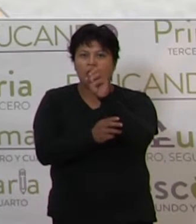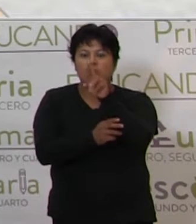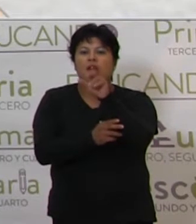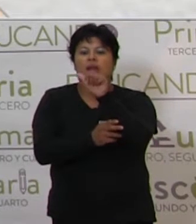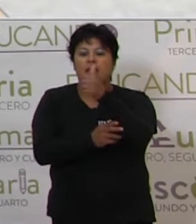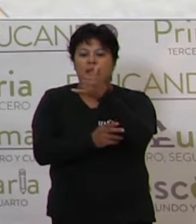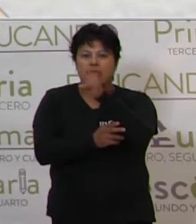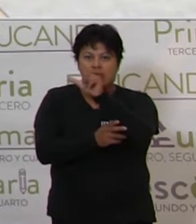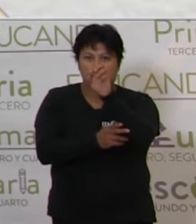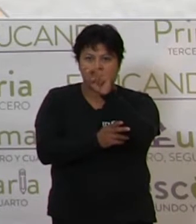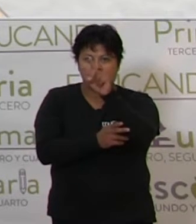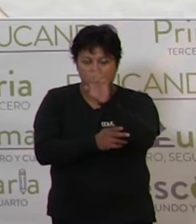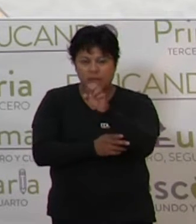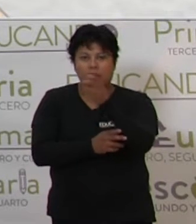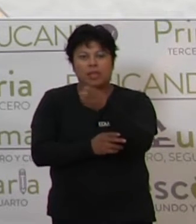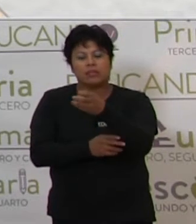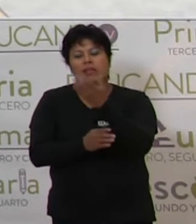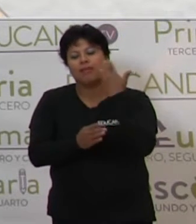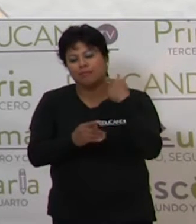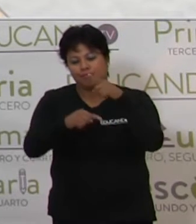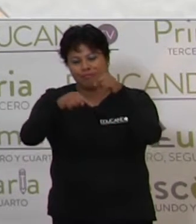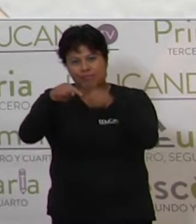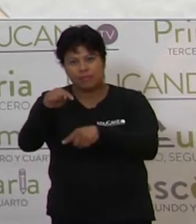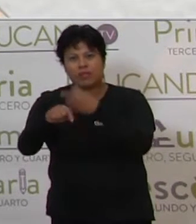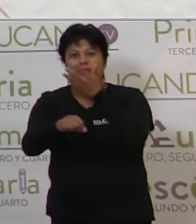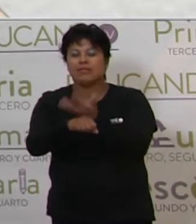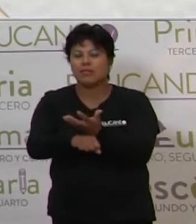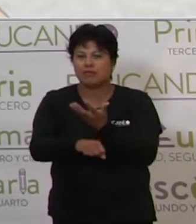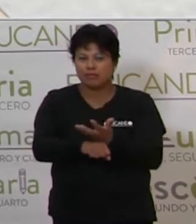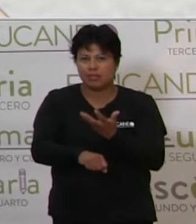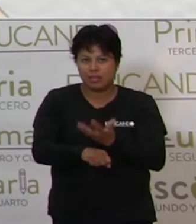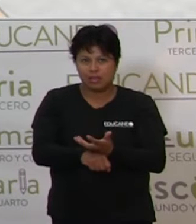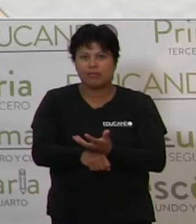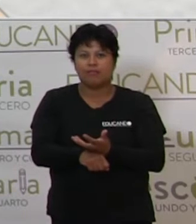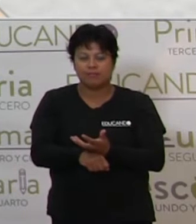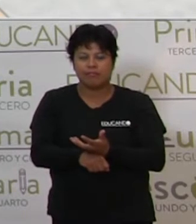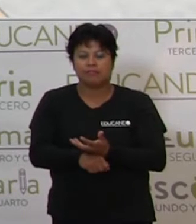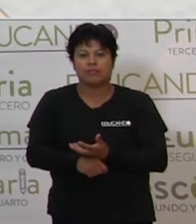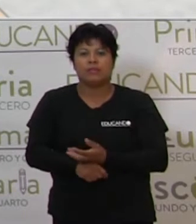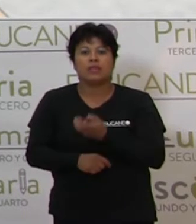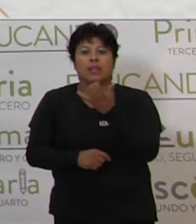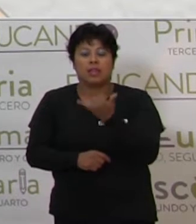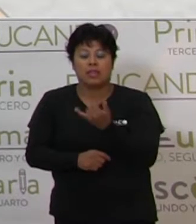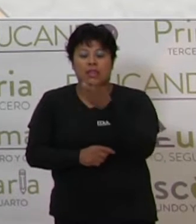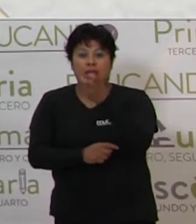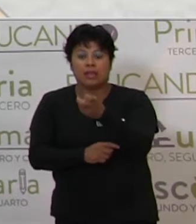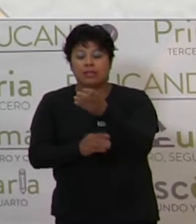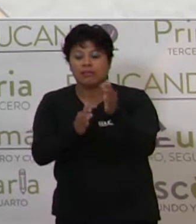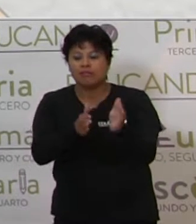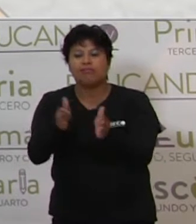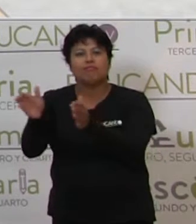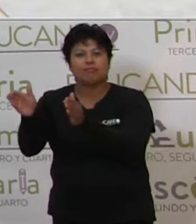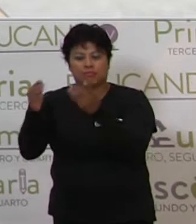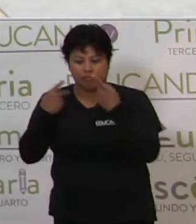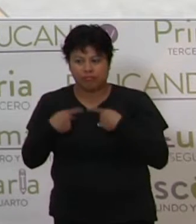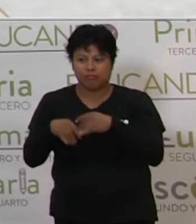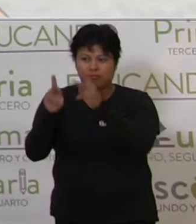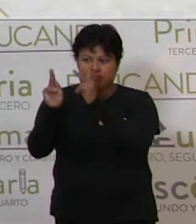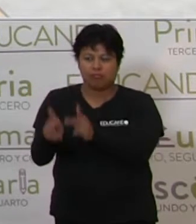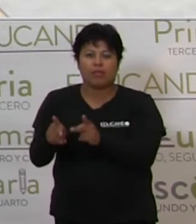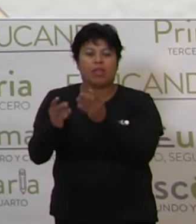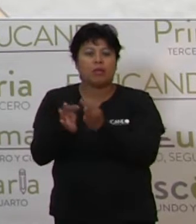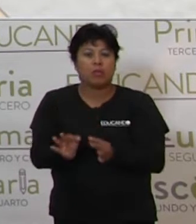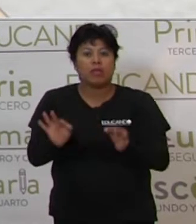fue derrocado por los Estados Unidos y que pasó a ser una figura importante